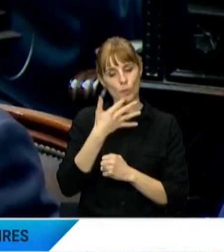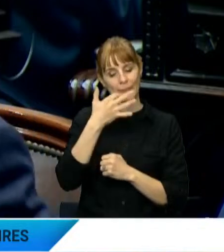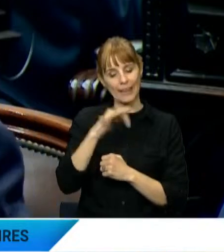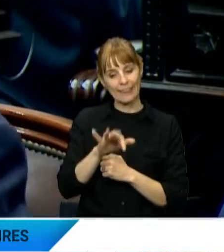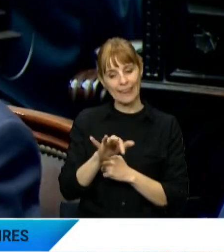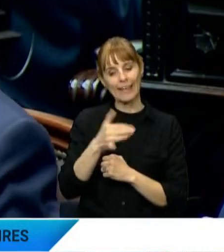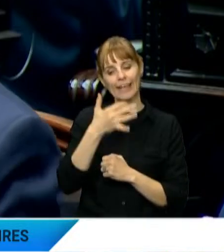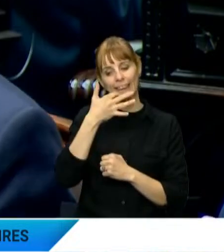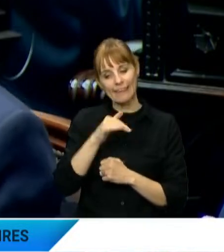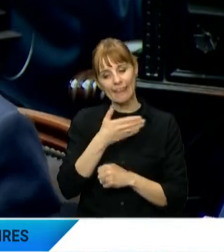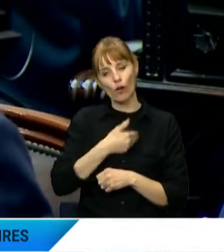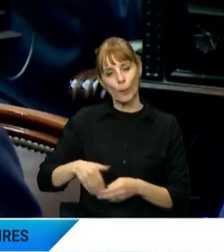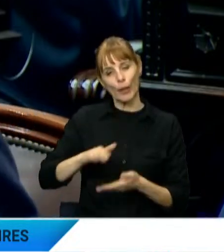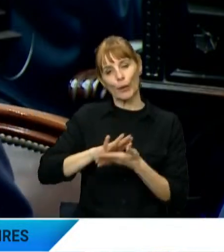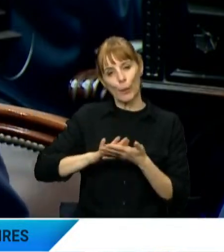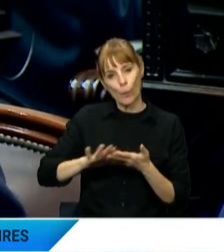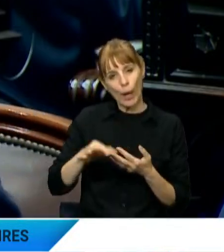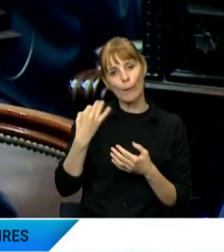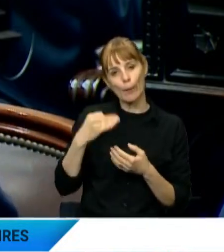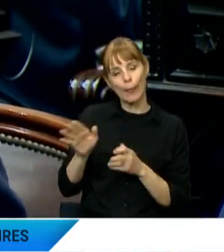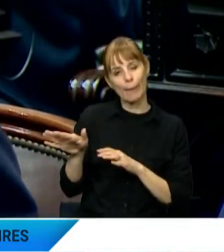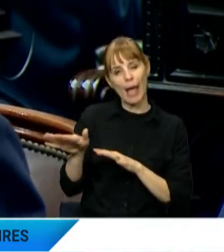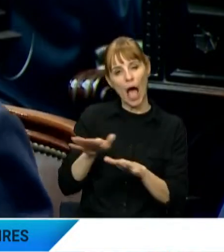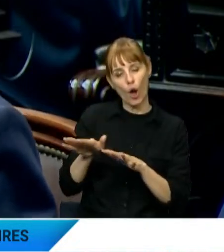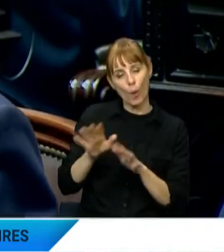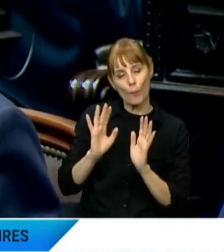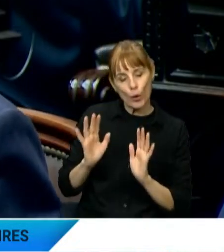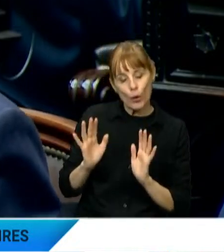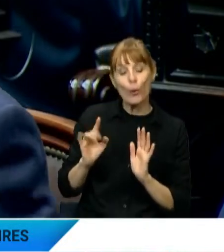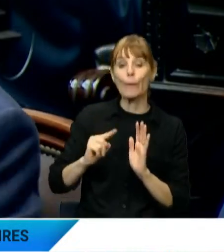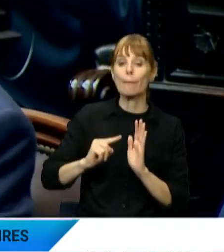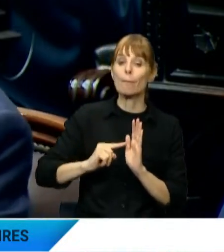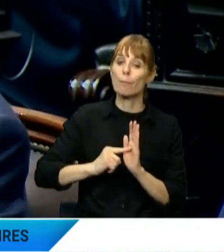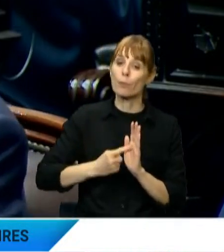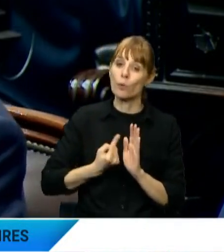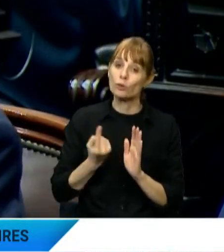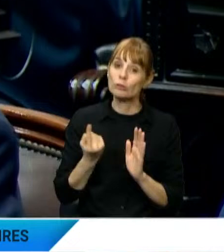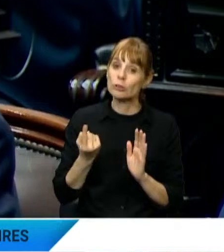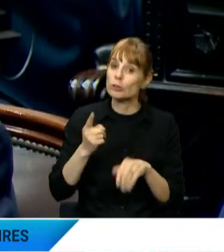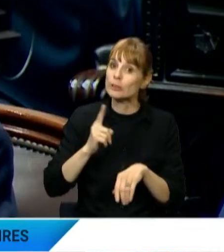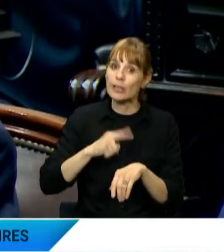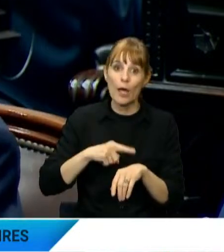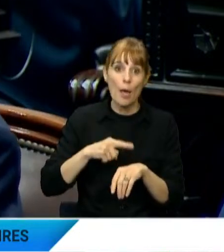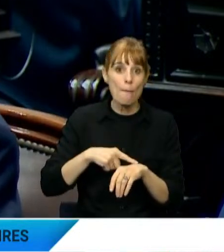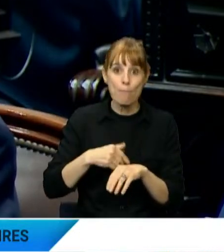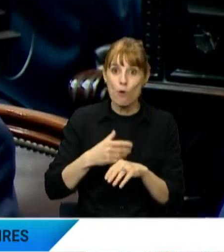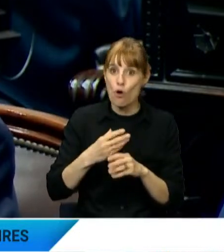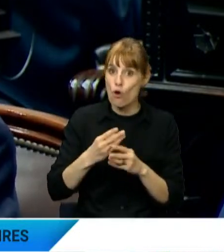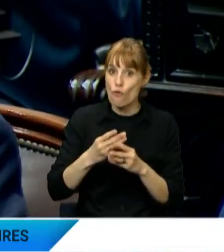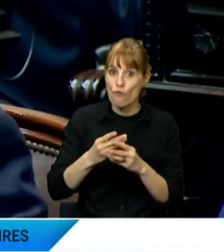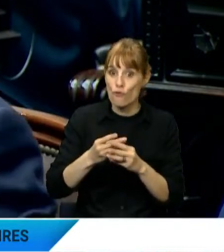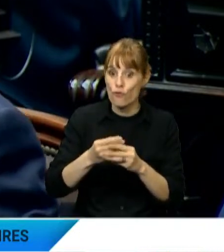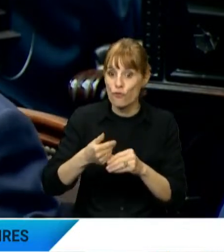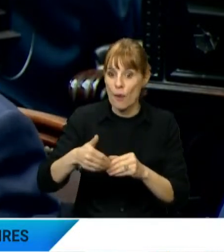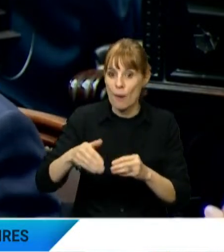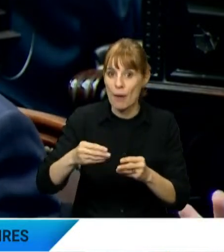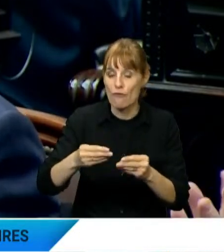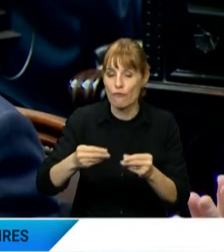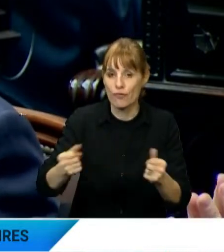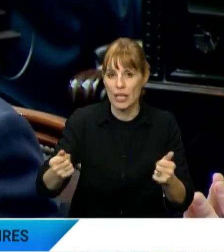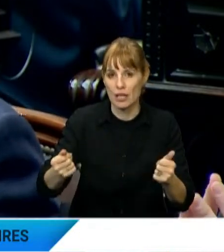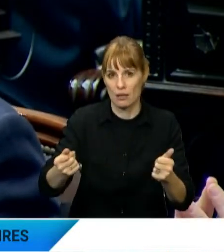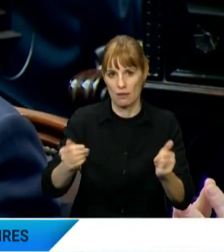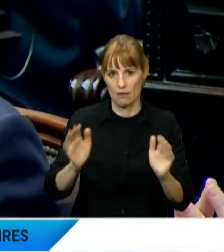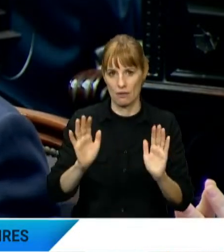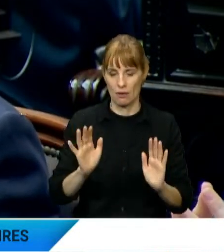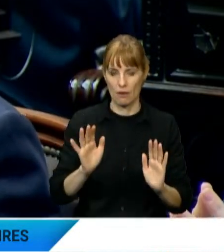gobierno nuevo, que tiene que acomodarse, pero bueno, se van acabando los tiempos, presidente. Me parece que entra ahora